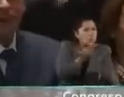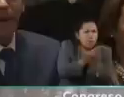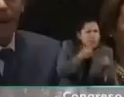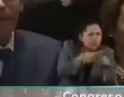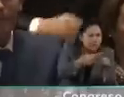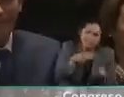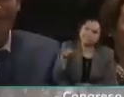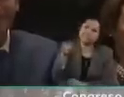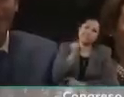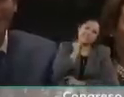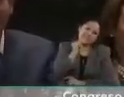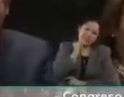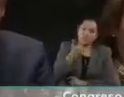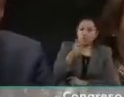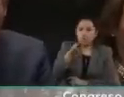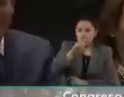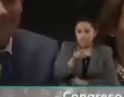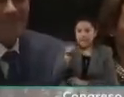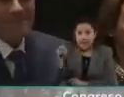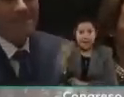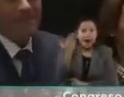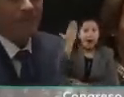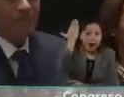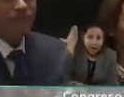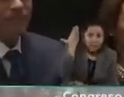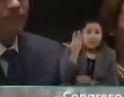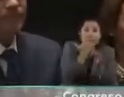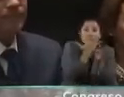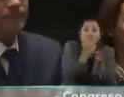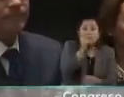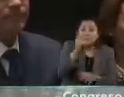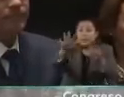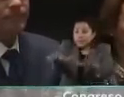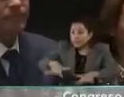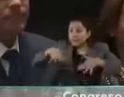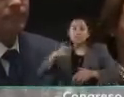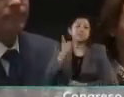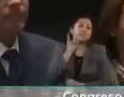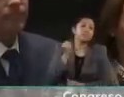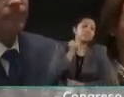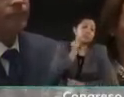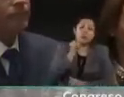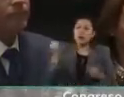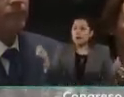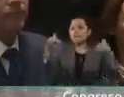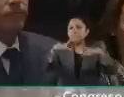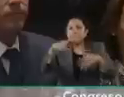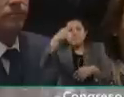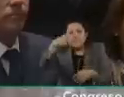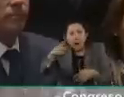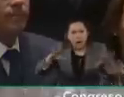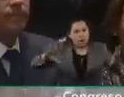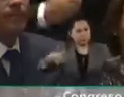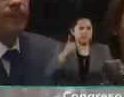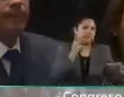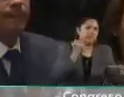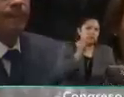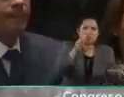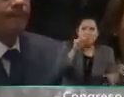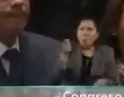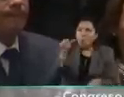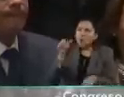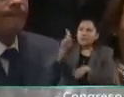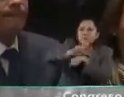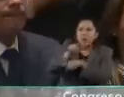Pablo Gómez, sus palabras eran: este es el día del Congreso y no de la Presidencia, que no necesitaba México jamás otro